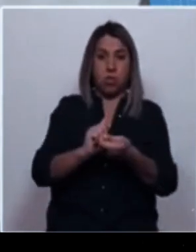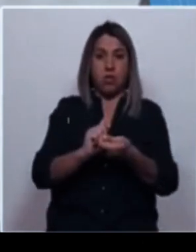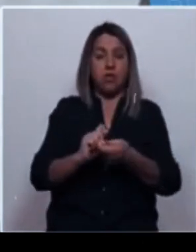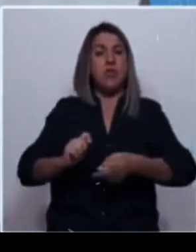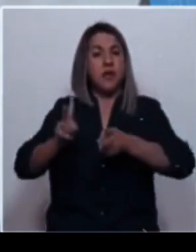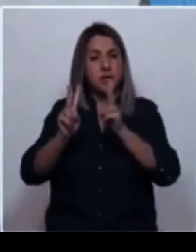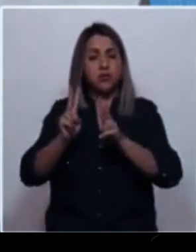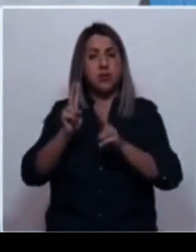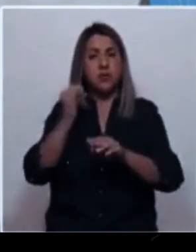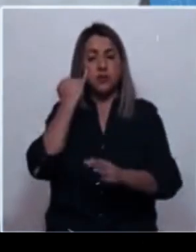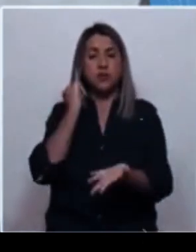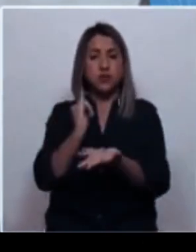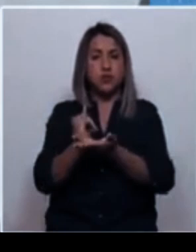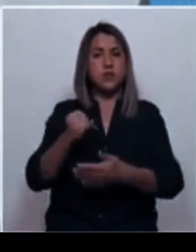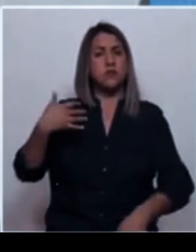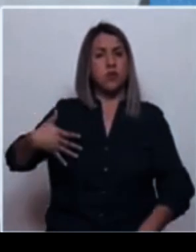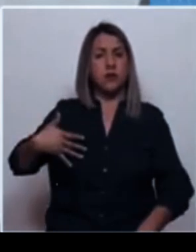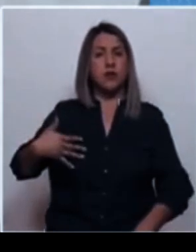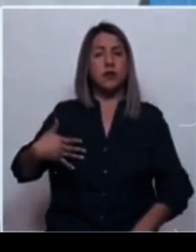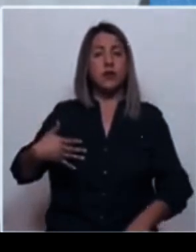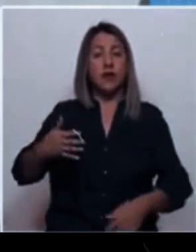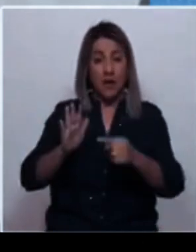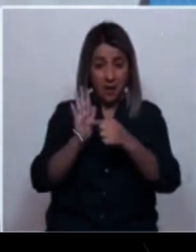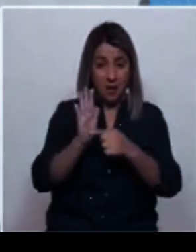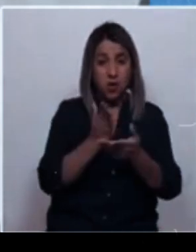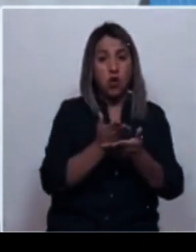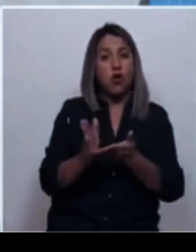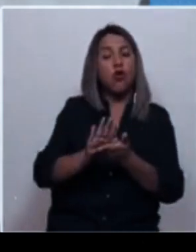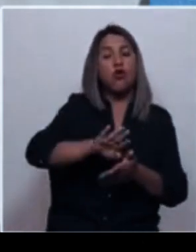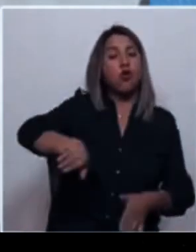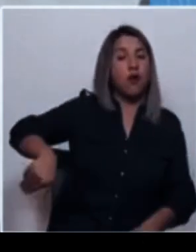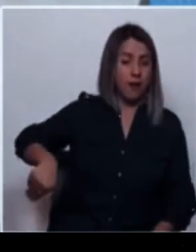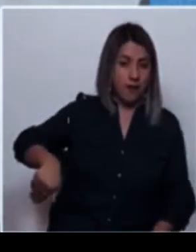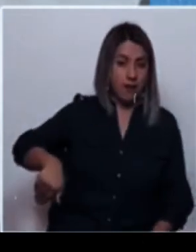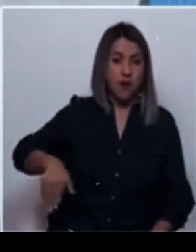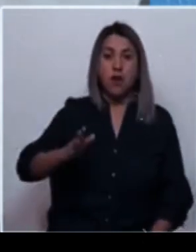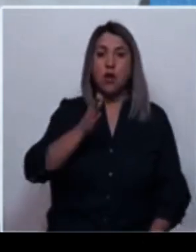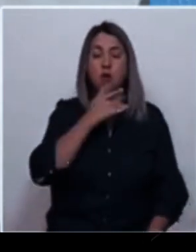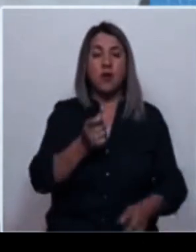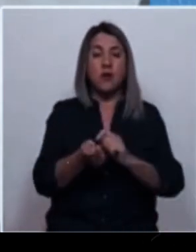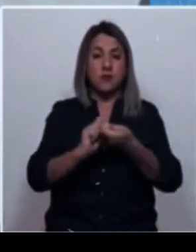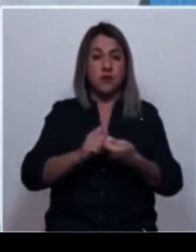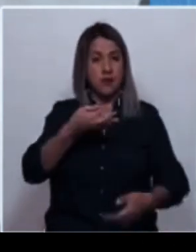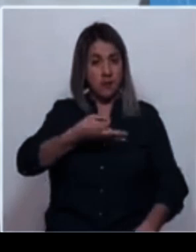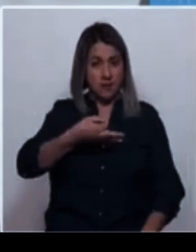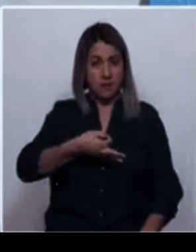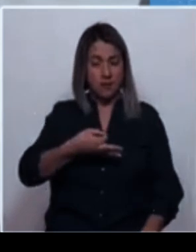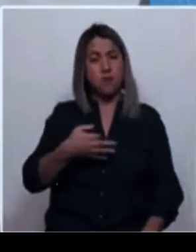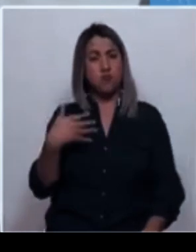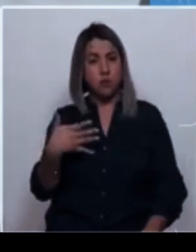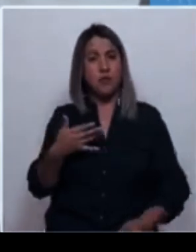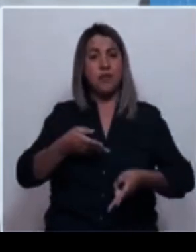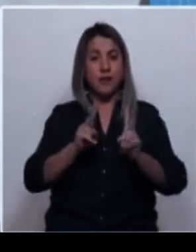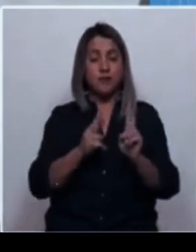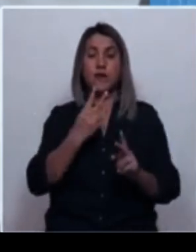esenciales aquí me refiero no hay una transición efectiva en los importantísimos derechos